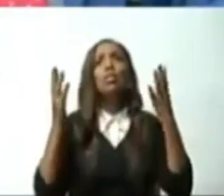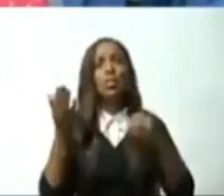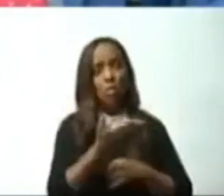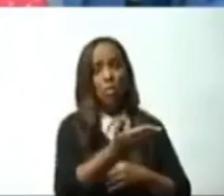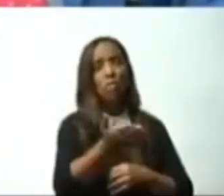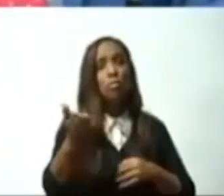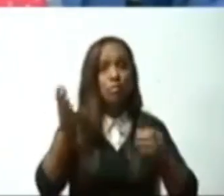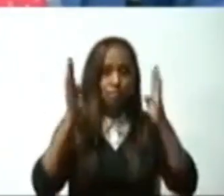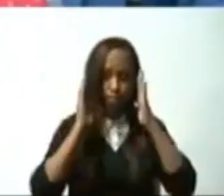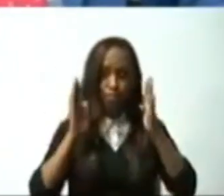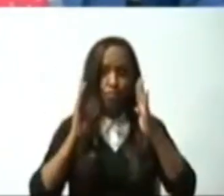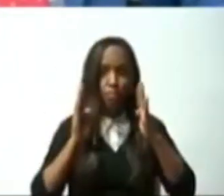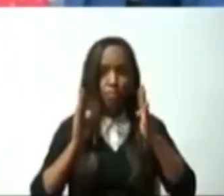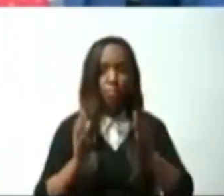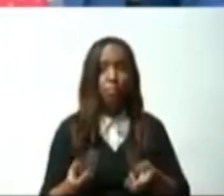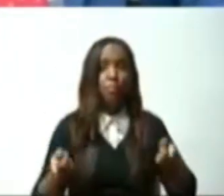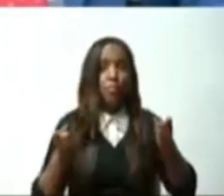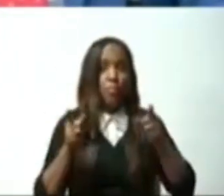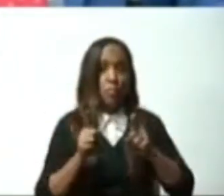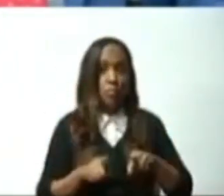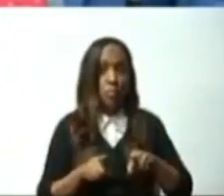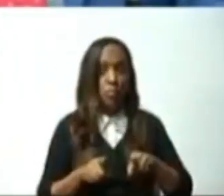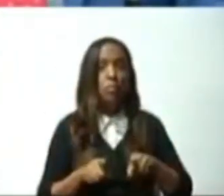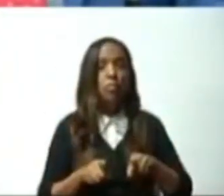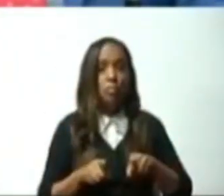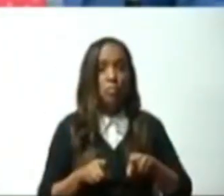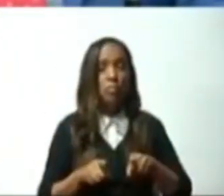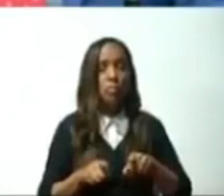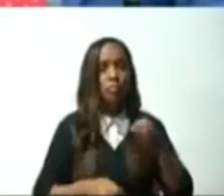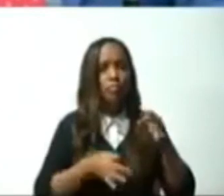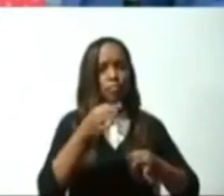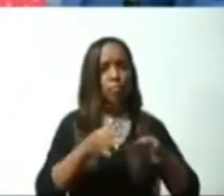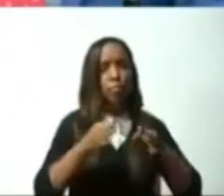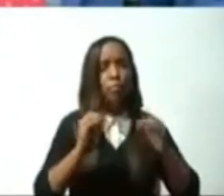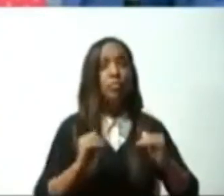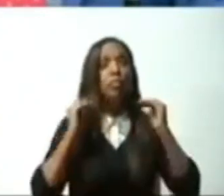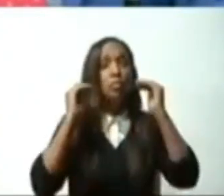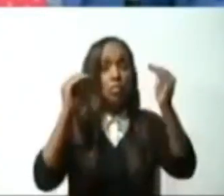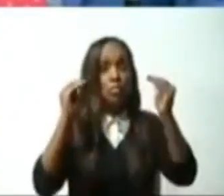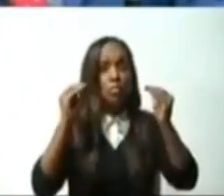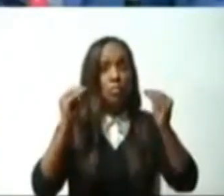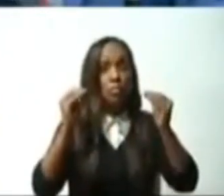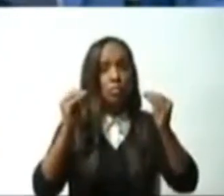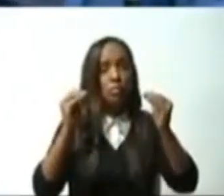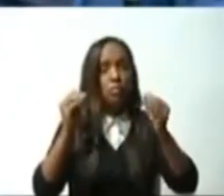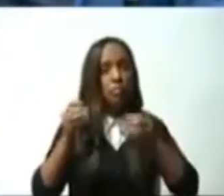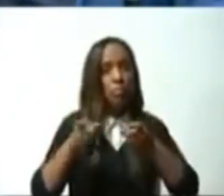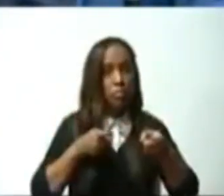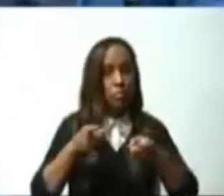Tribunal Superior Administrativo, en una oportunidad anunciamos desde esta